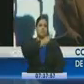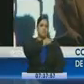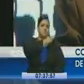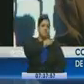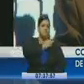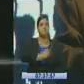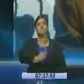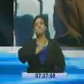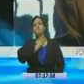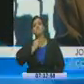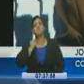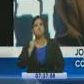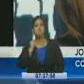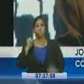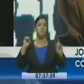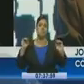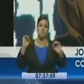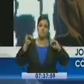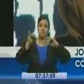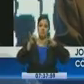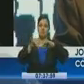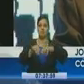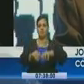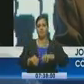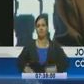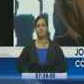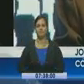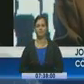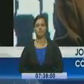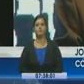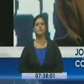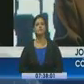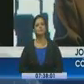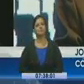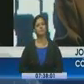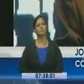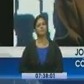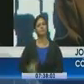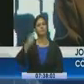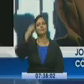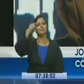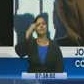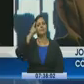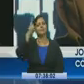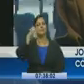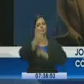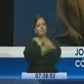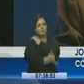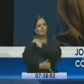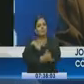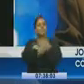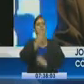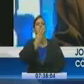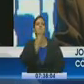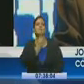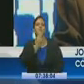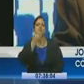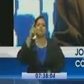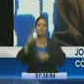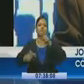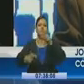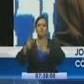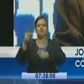el pueblo de Israel es un sueño, entonces Dios, por favor, no nos